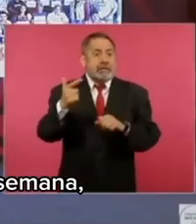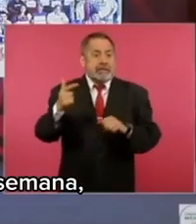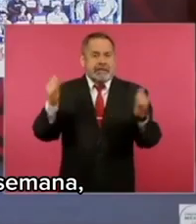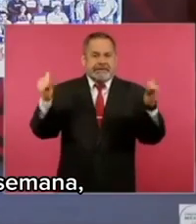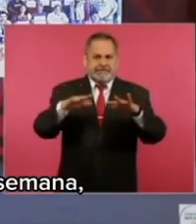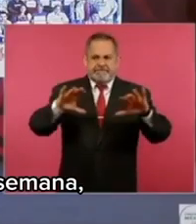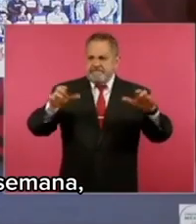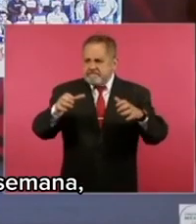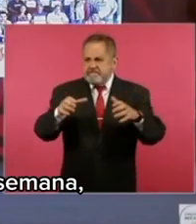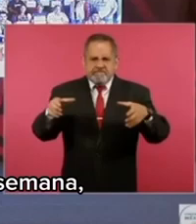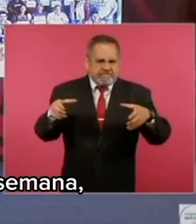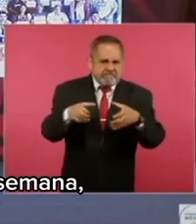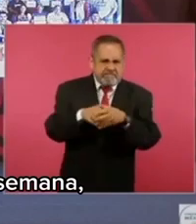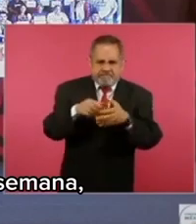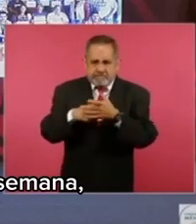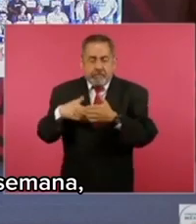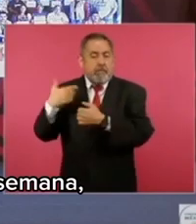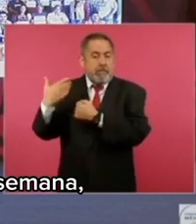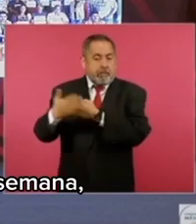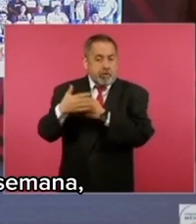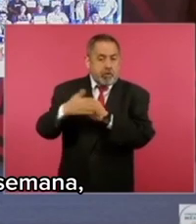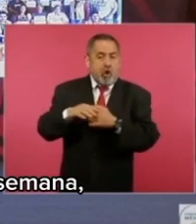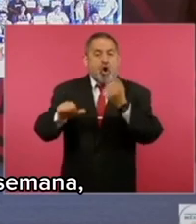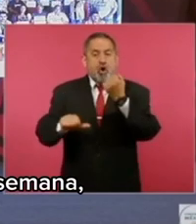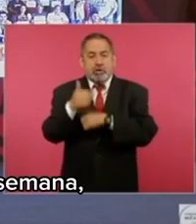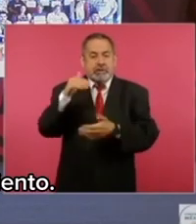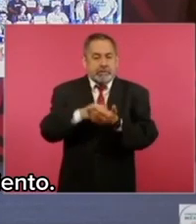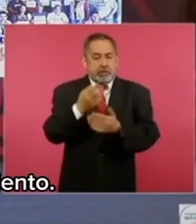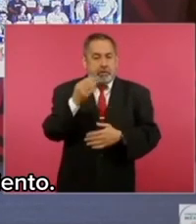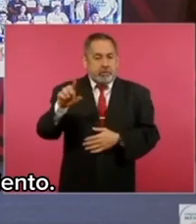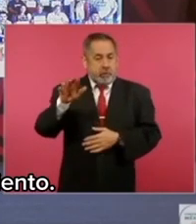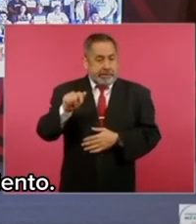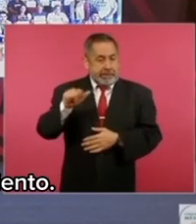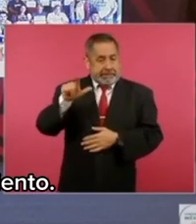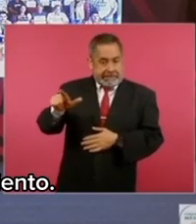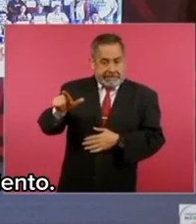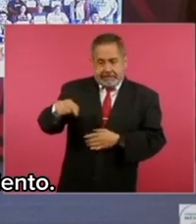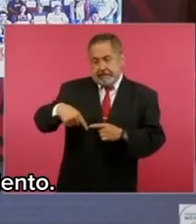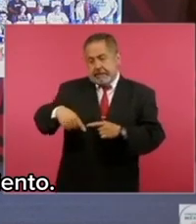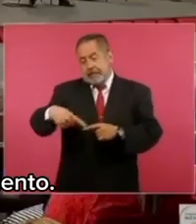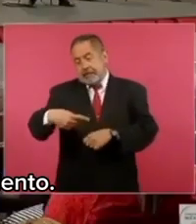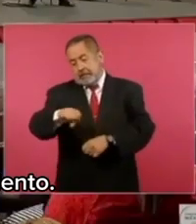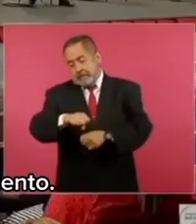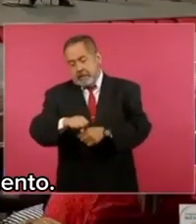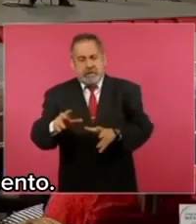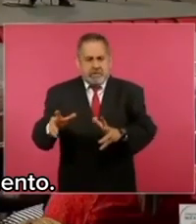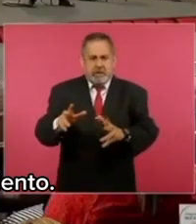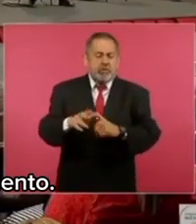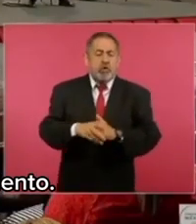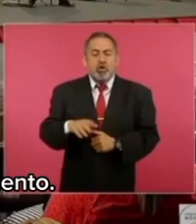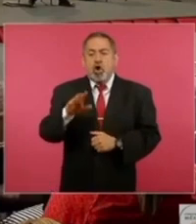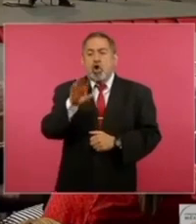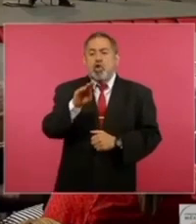las 11947 que vamos a concluir esta semana es decir llevamos un avance del